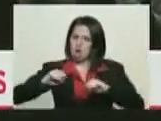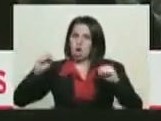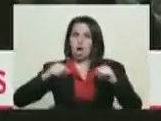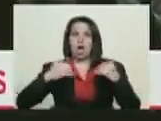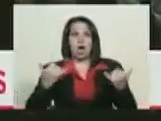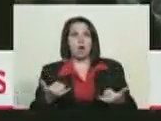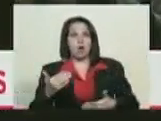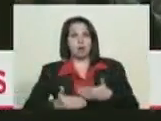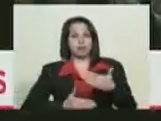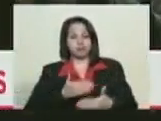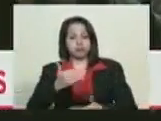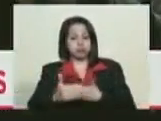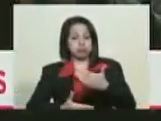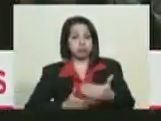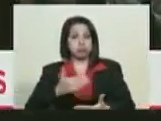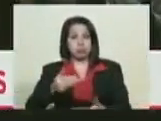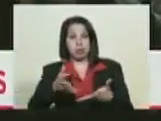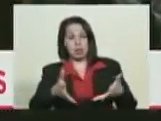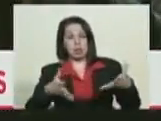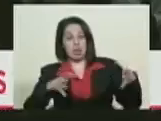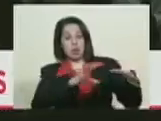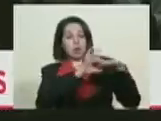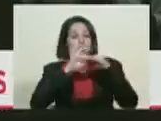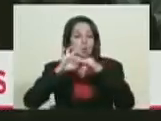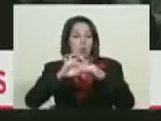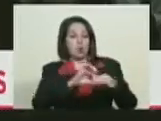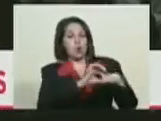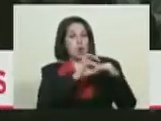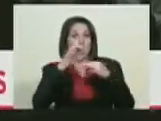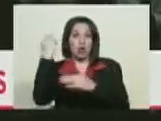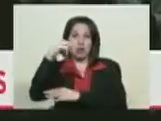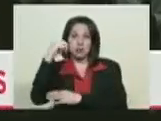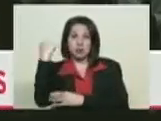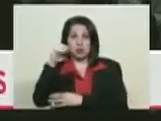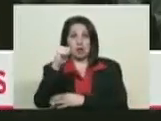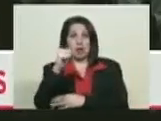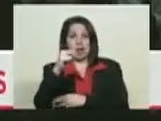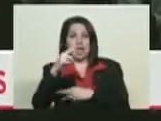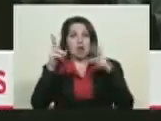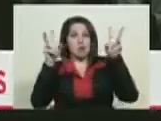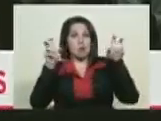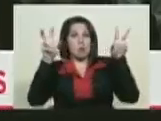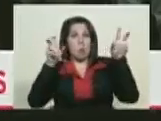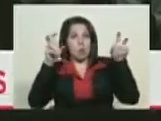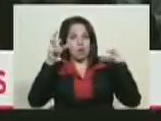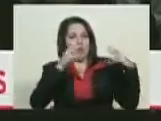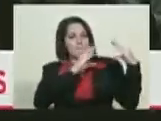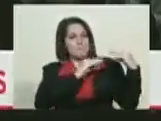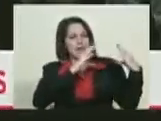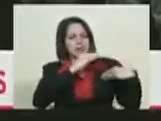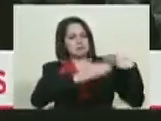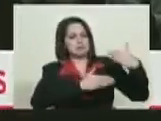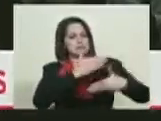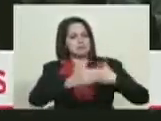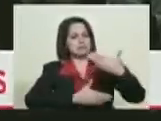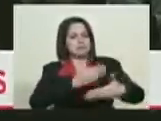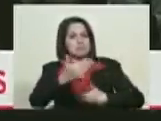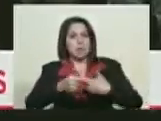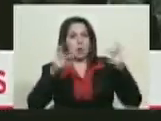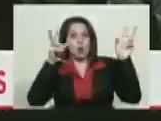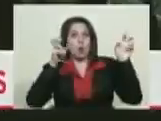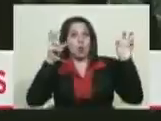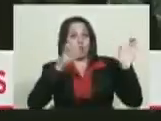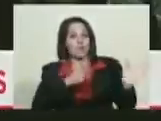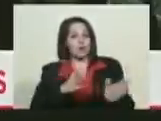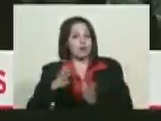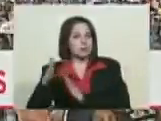avancemos en el triunfo de la unión nacional, en el triunfo de la renovación de la esperanza, en el triunfo de la